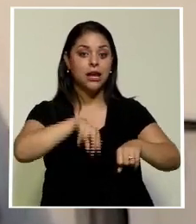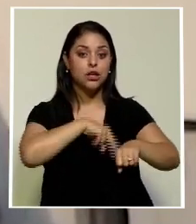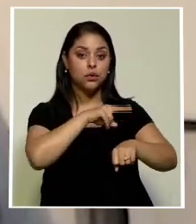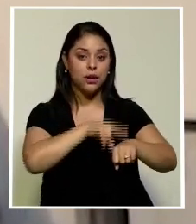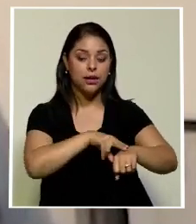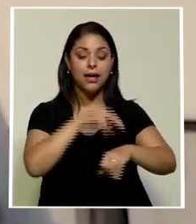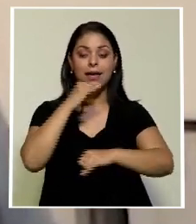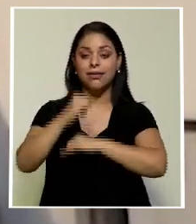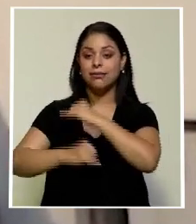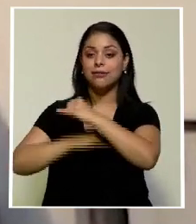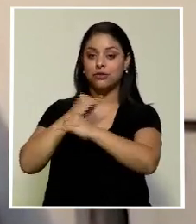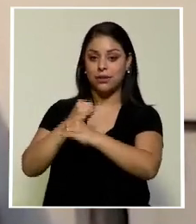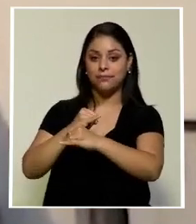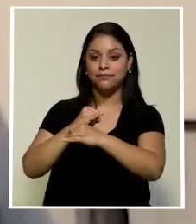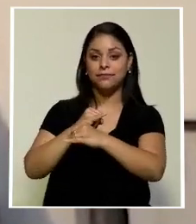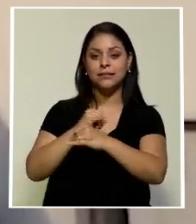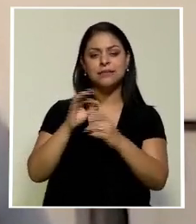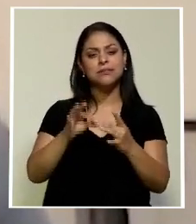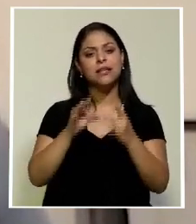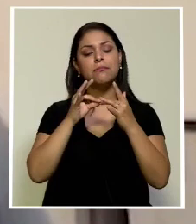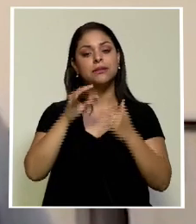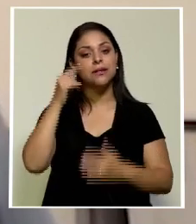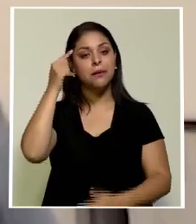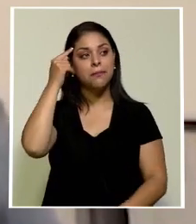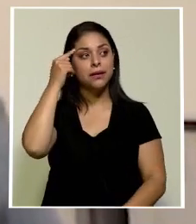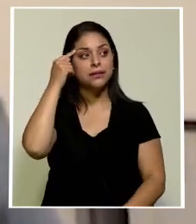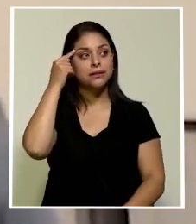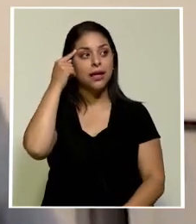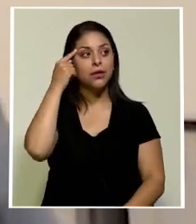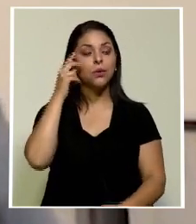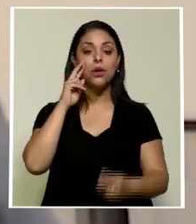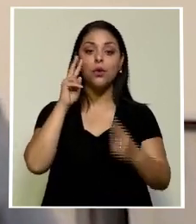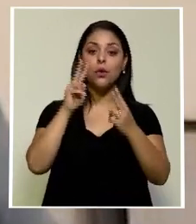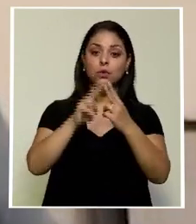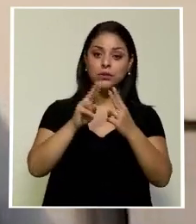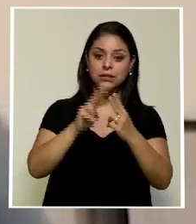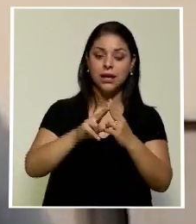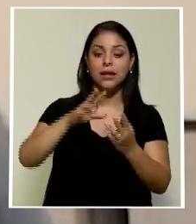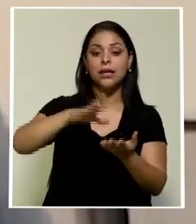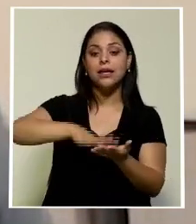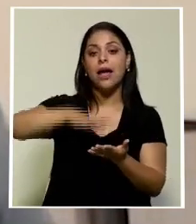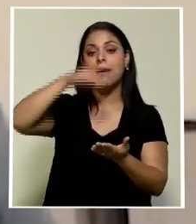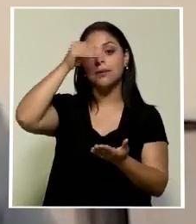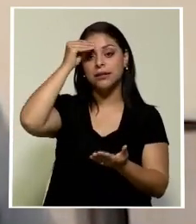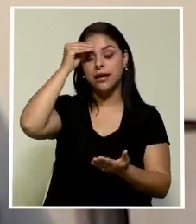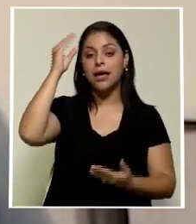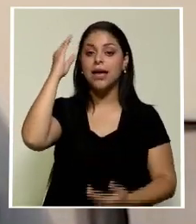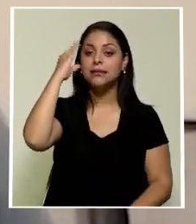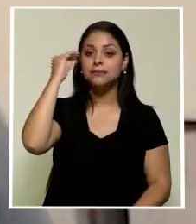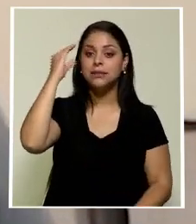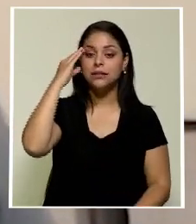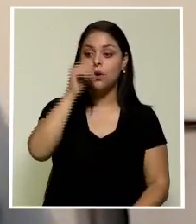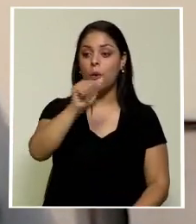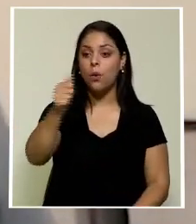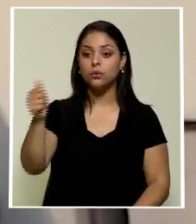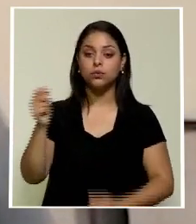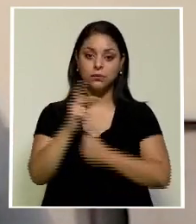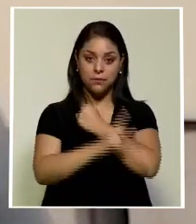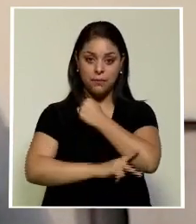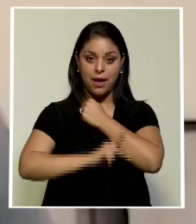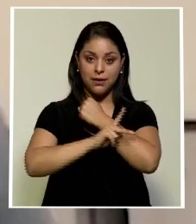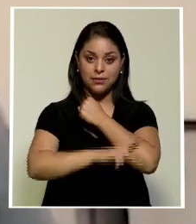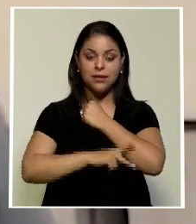internacionales, sobre todo pensando en conocer y aprender de experiencias en otros países en donde han